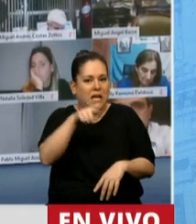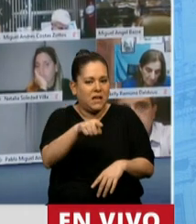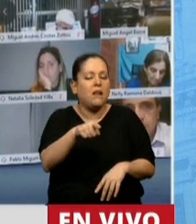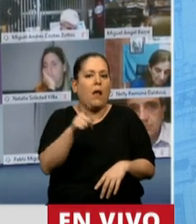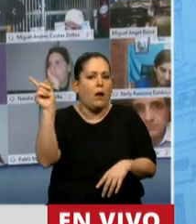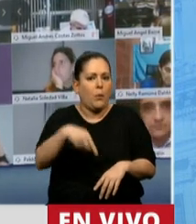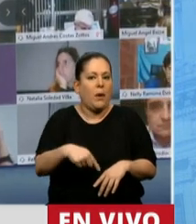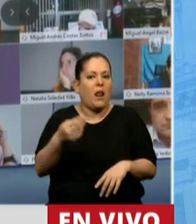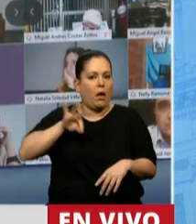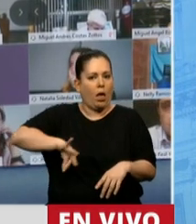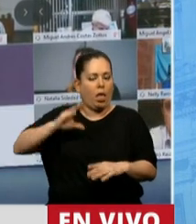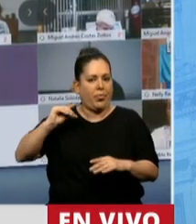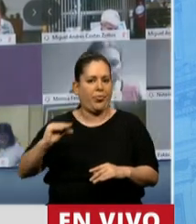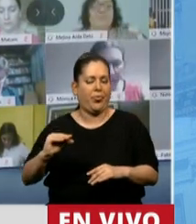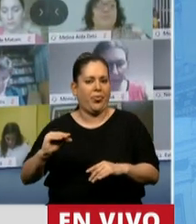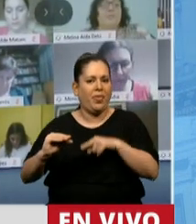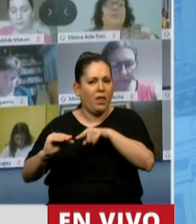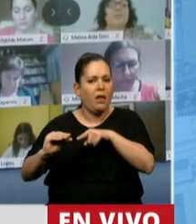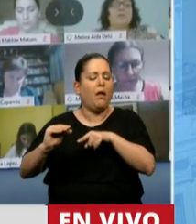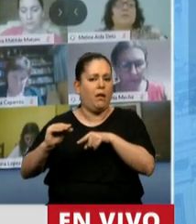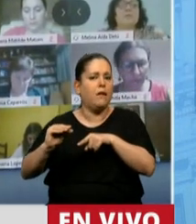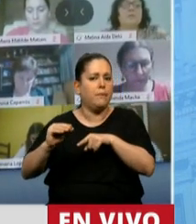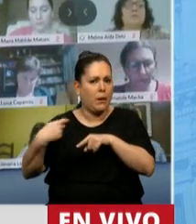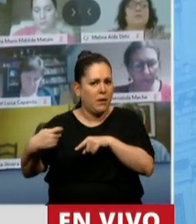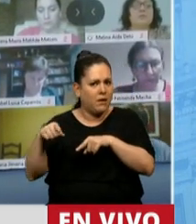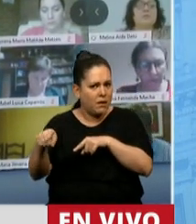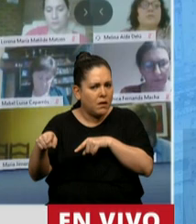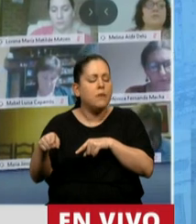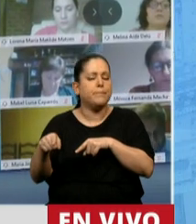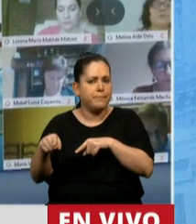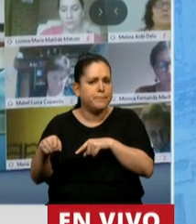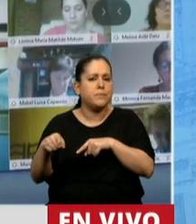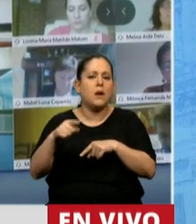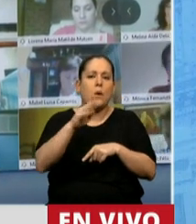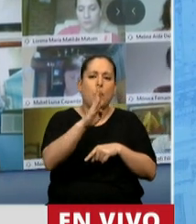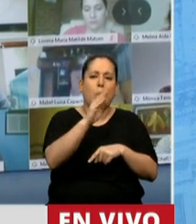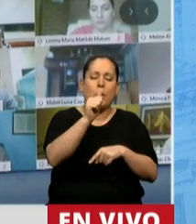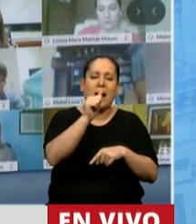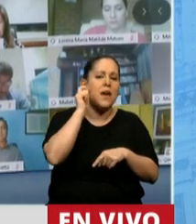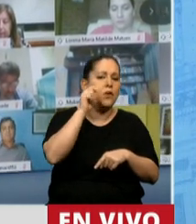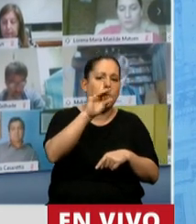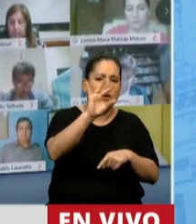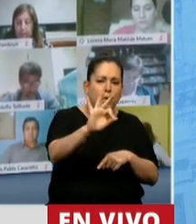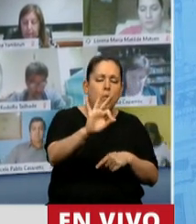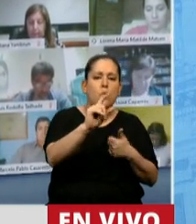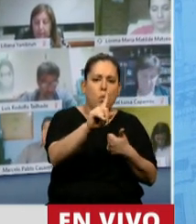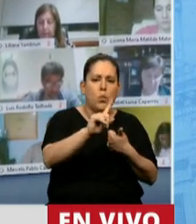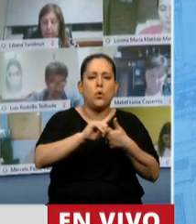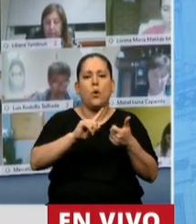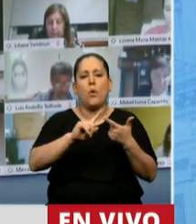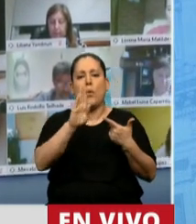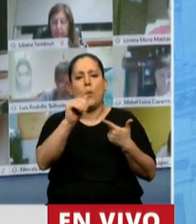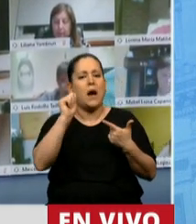achatamiento de los saberes previsionales que condujo a ambos fallos badaro un y badaro dos no hay duda que el sistema